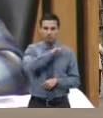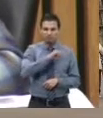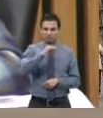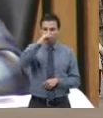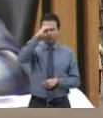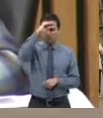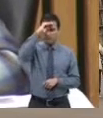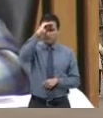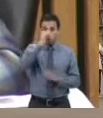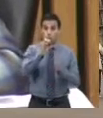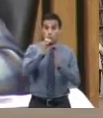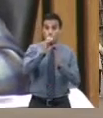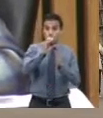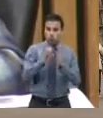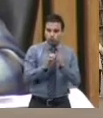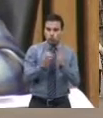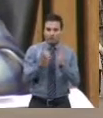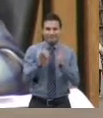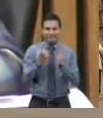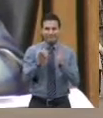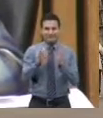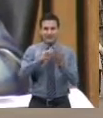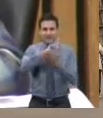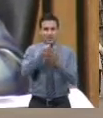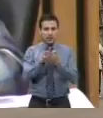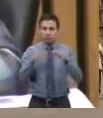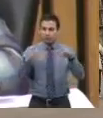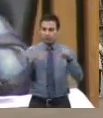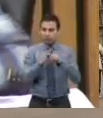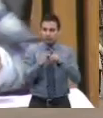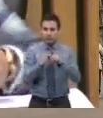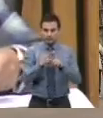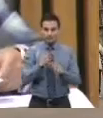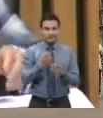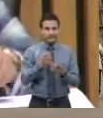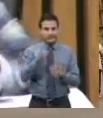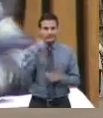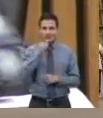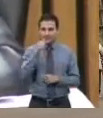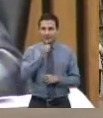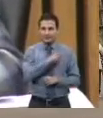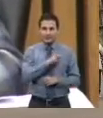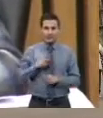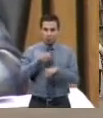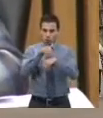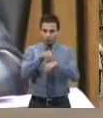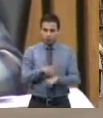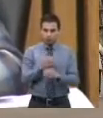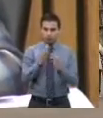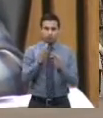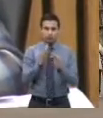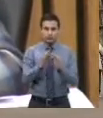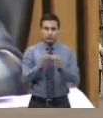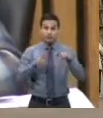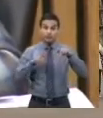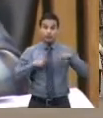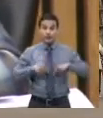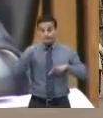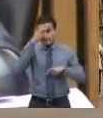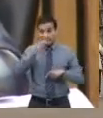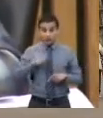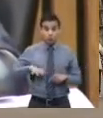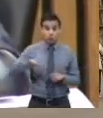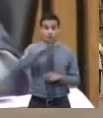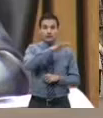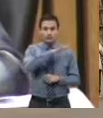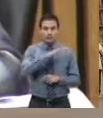principios constitucionales que deben de regir los procesos electorales, en detrimento, por supuesto, de la sociedad mexicana,